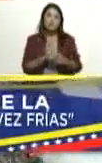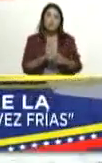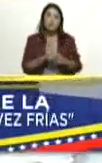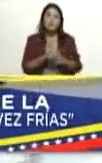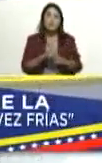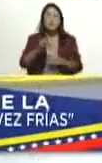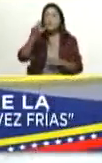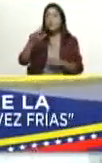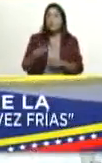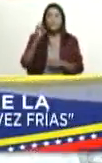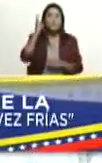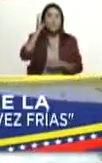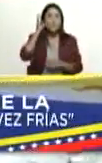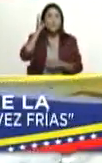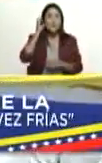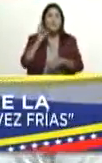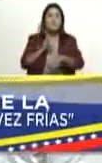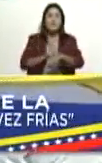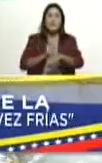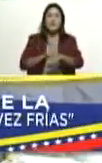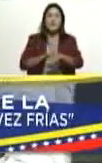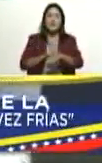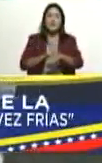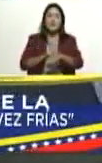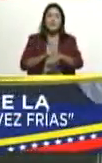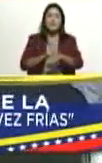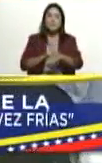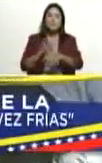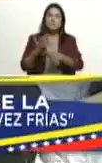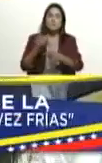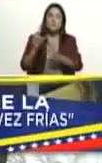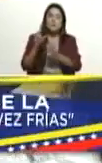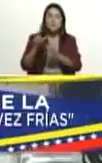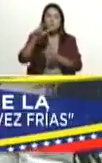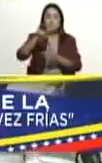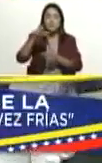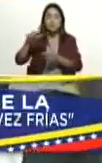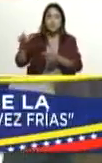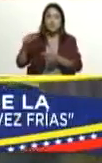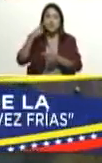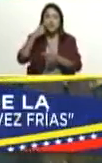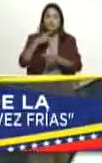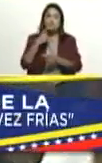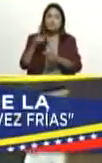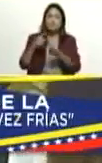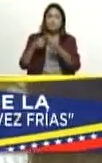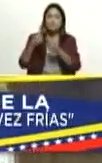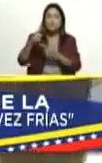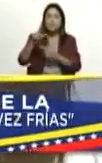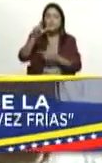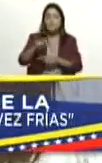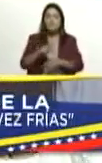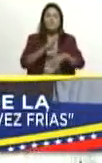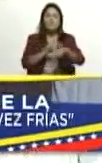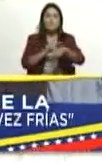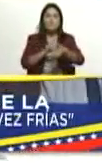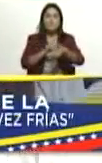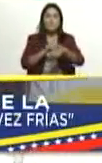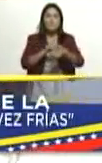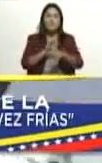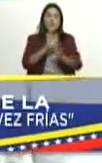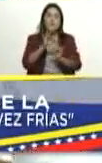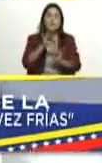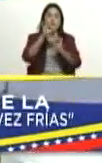Mari González Márquez, médica especialista en patología forense. Miriam Morillo, licenciada especialista en enfermería en cuidados